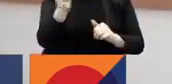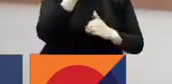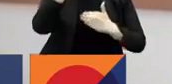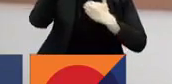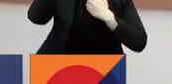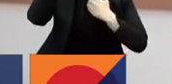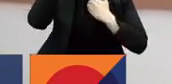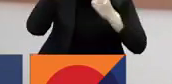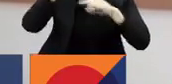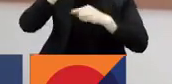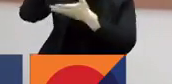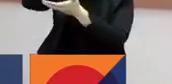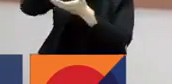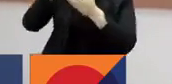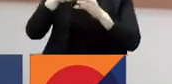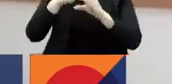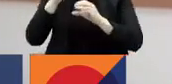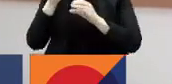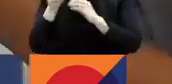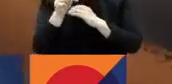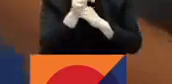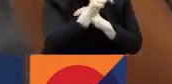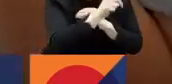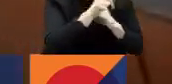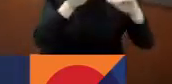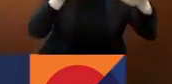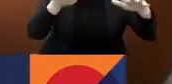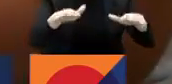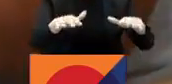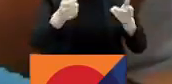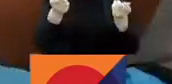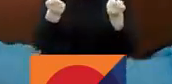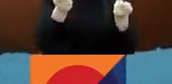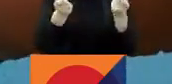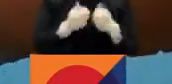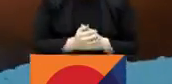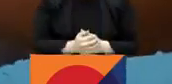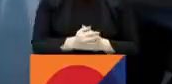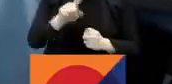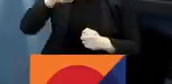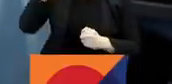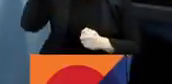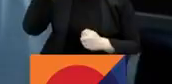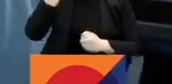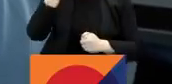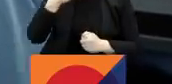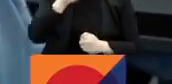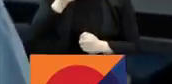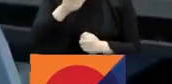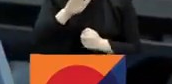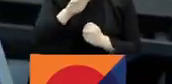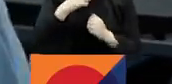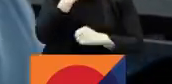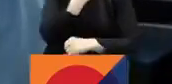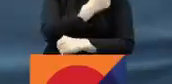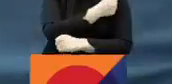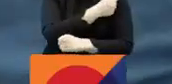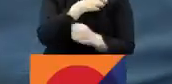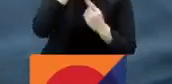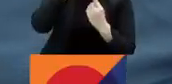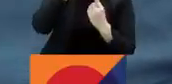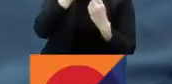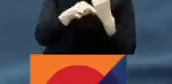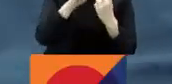que lleguen al país en el proceso de vacunación. El gobierno aseguró que las vacunas de Pfizer, Moderna, Sinovac y AstraZeneca